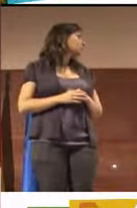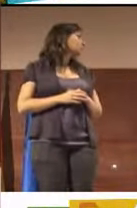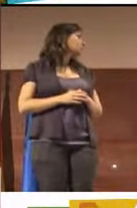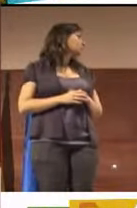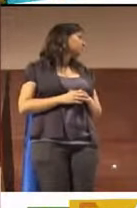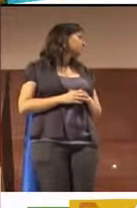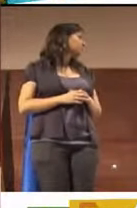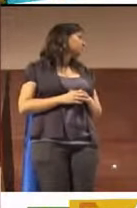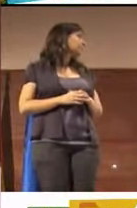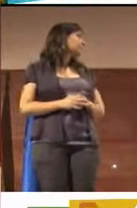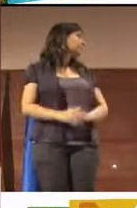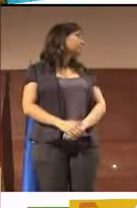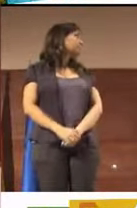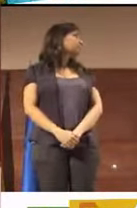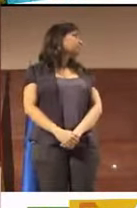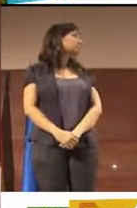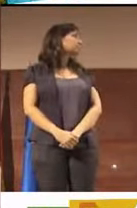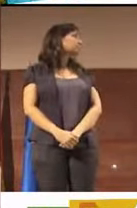¿Está aquí?